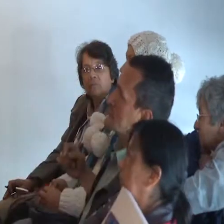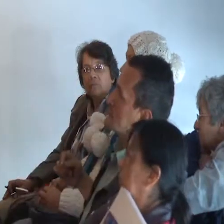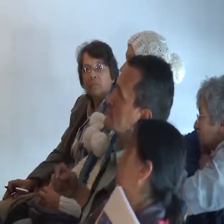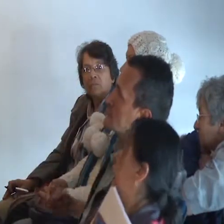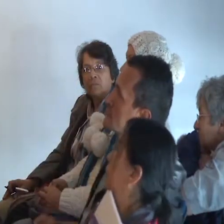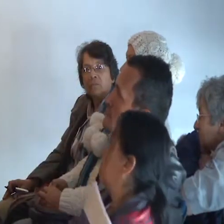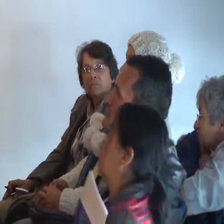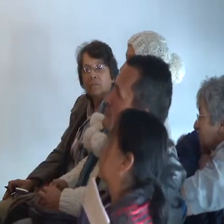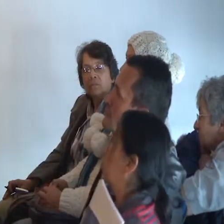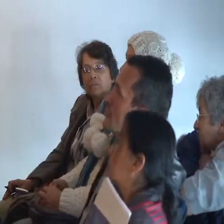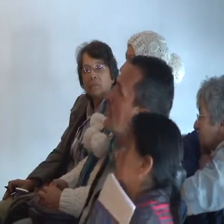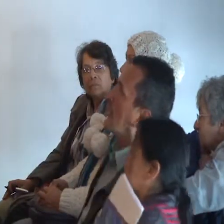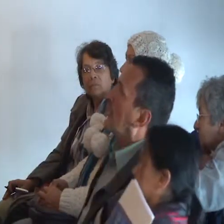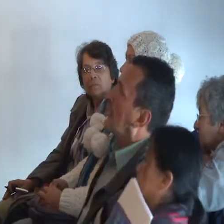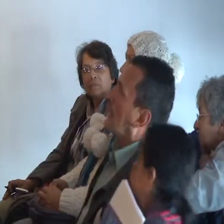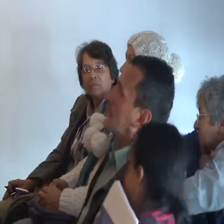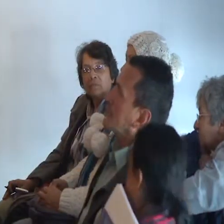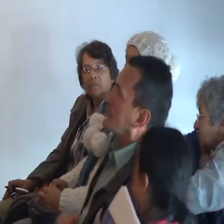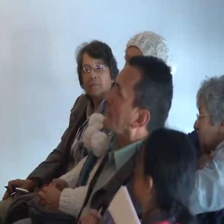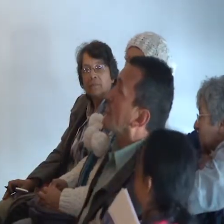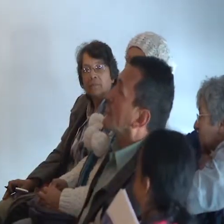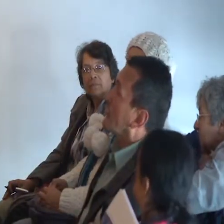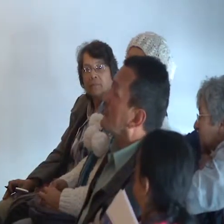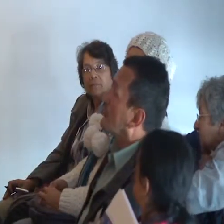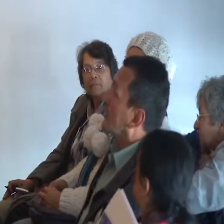¿Y usted fue a la Casa de la Justicia de Soacha?